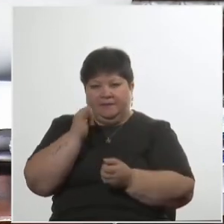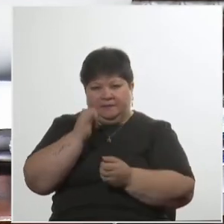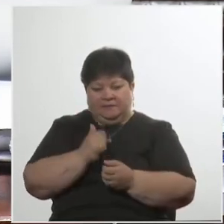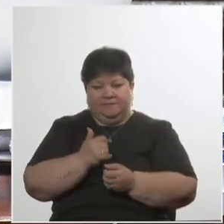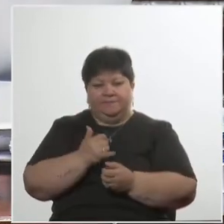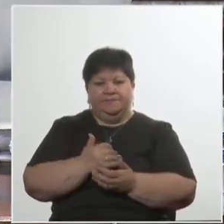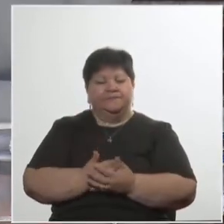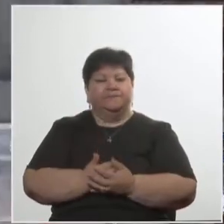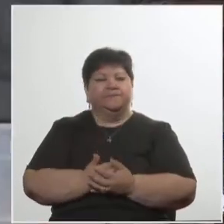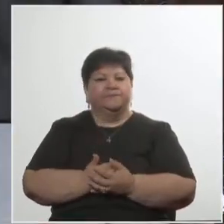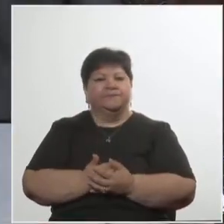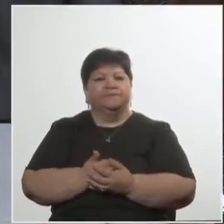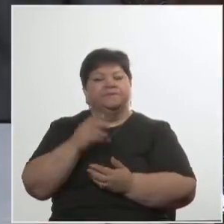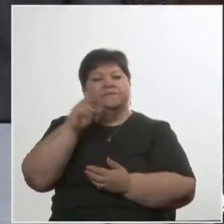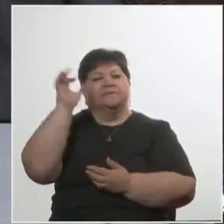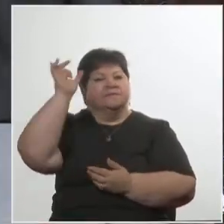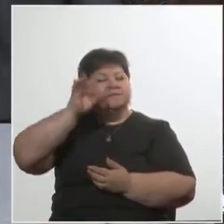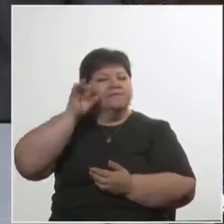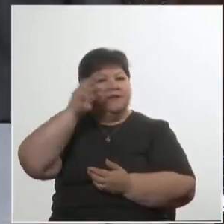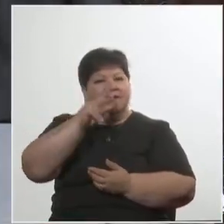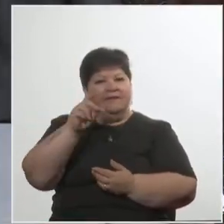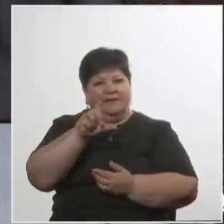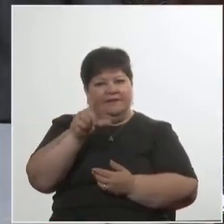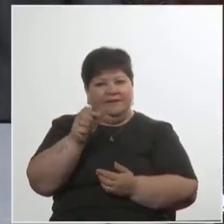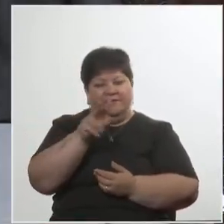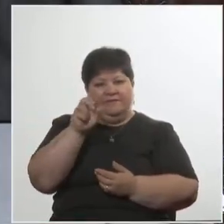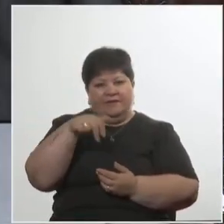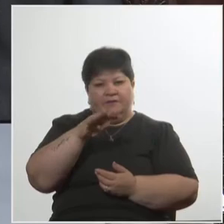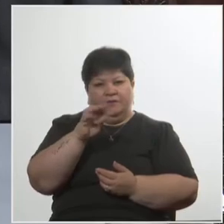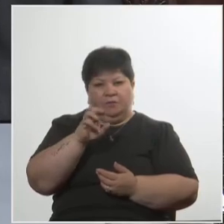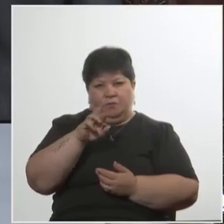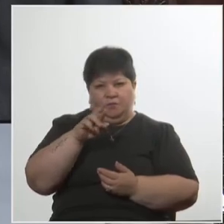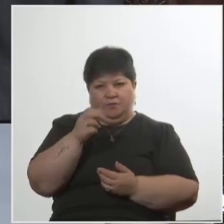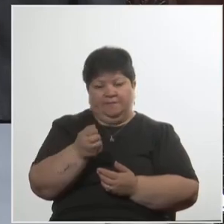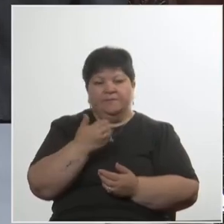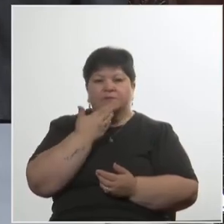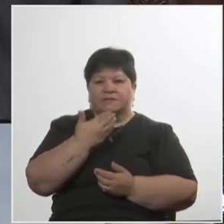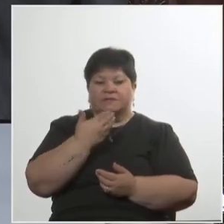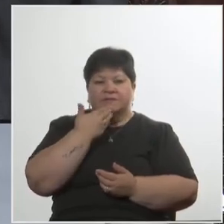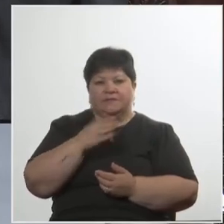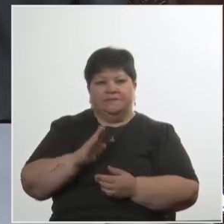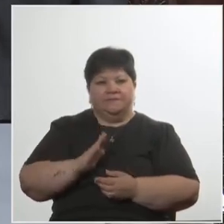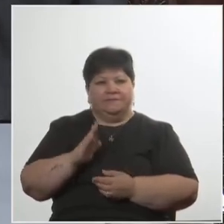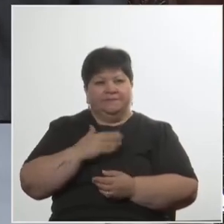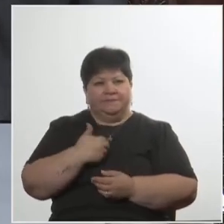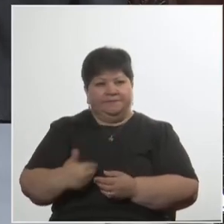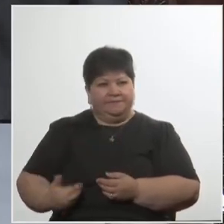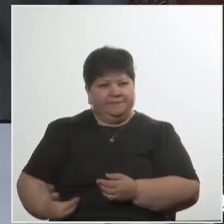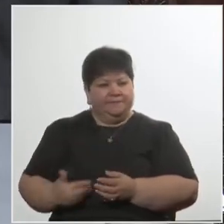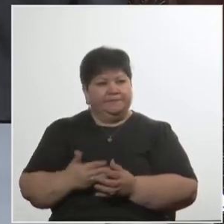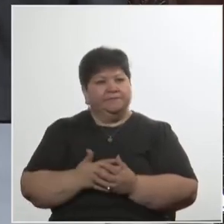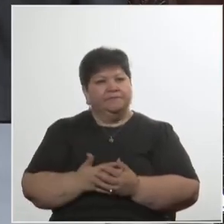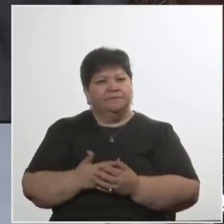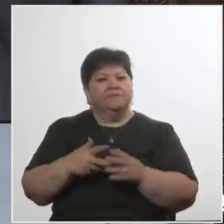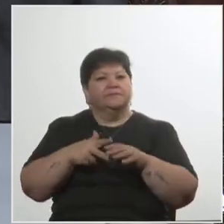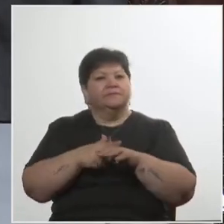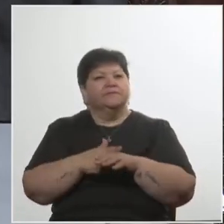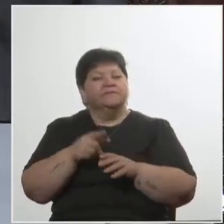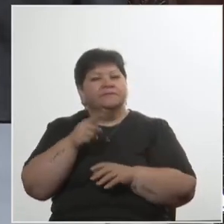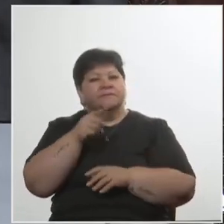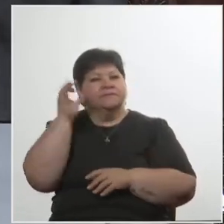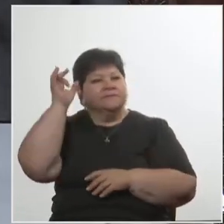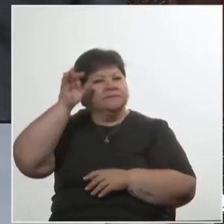aventura gracias señora presidenta en primer Cómo no le doy la interrupción